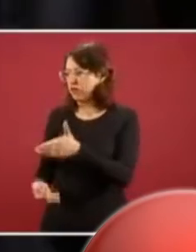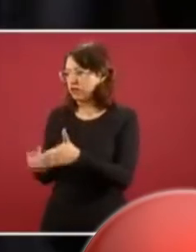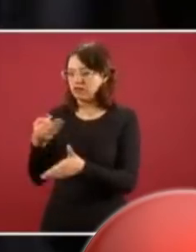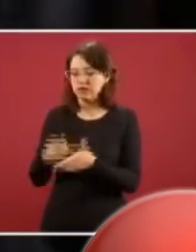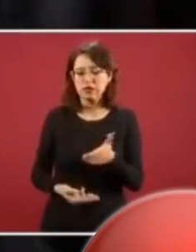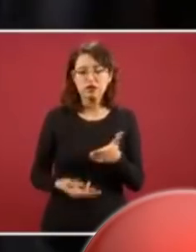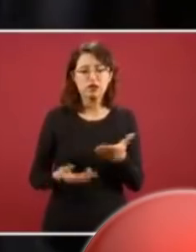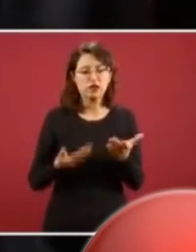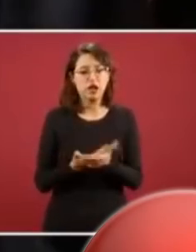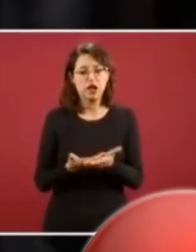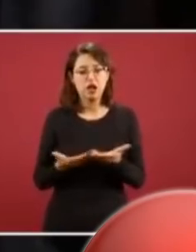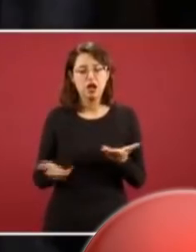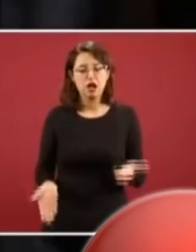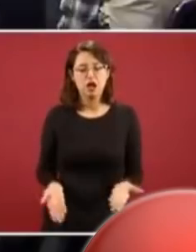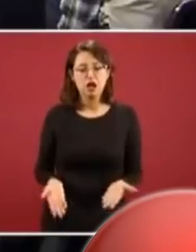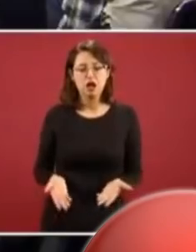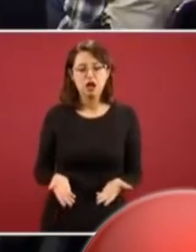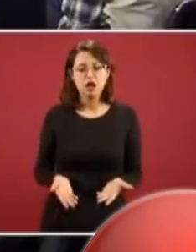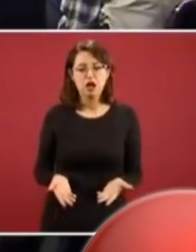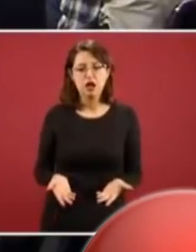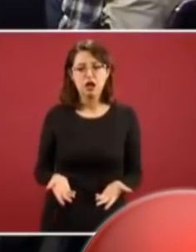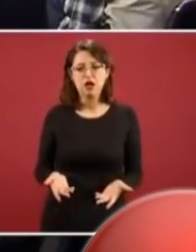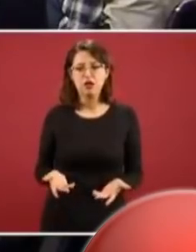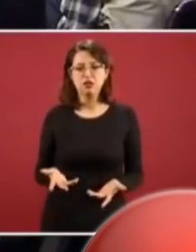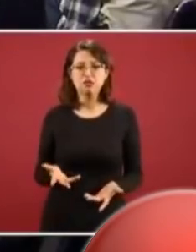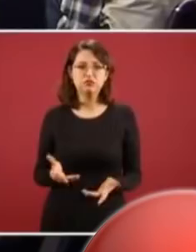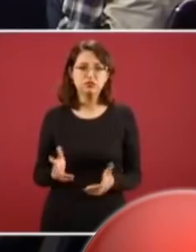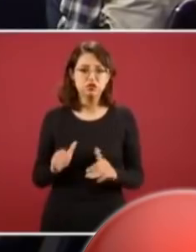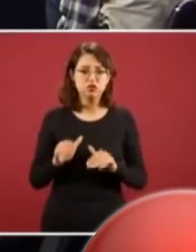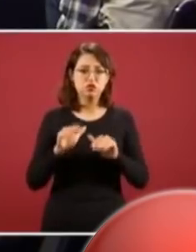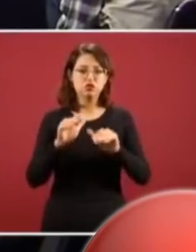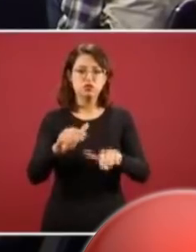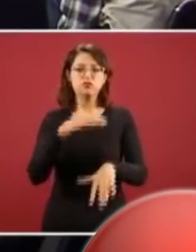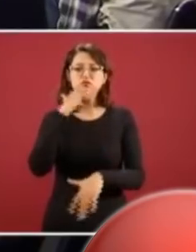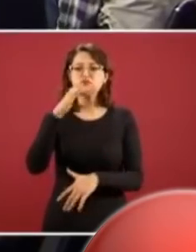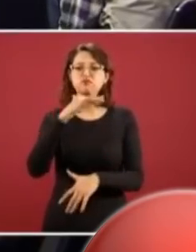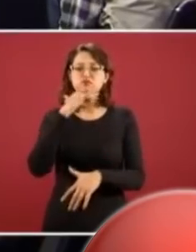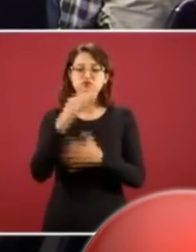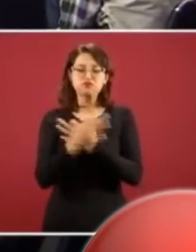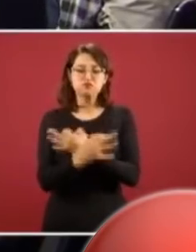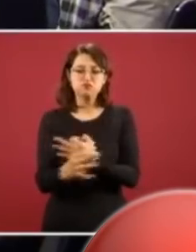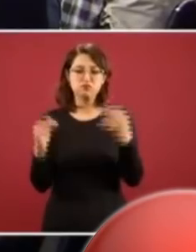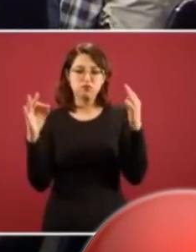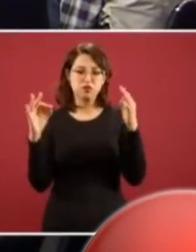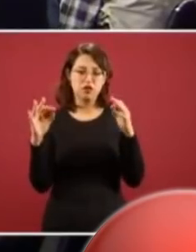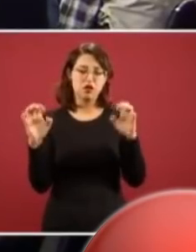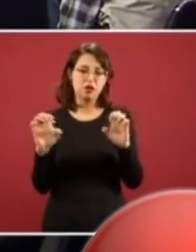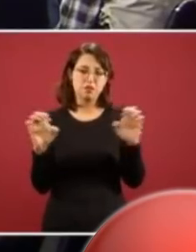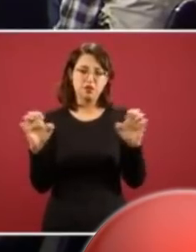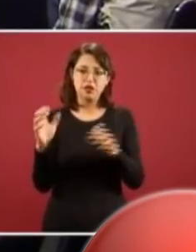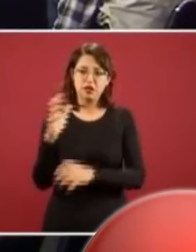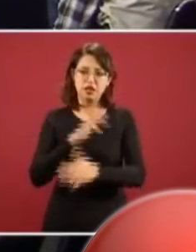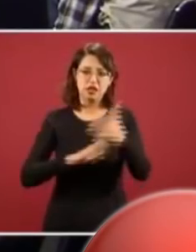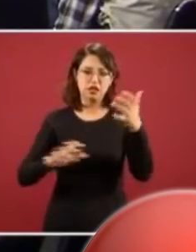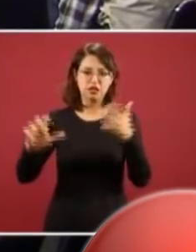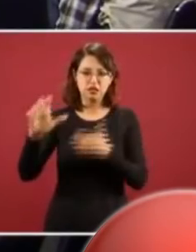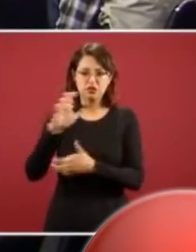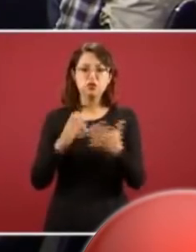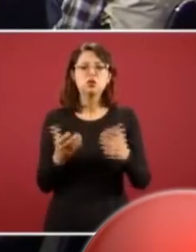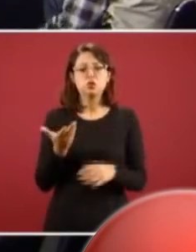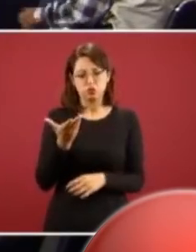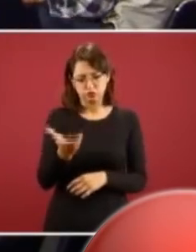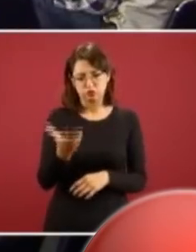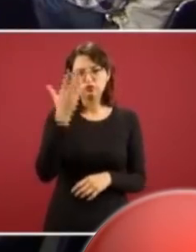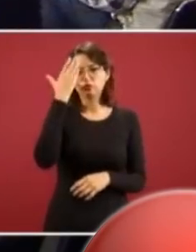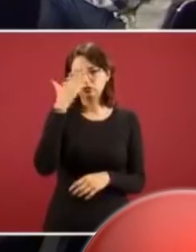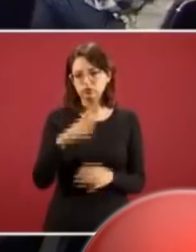en esta tela de corrupción respecto a las declaratorias de emergencia y desastre. Usted sabe, y lo